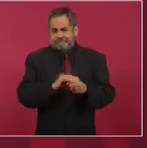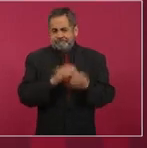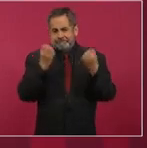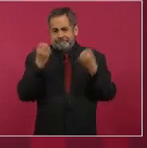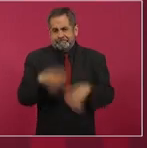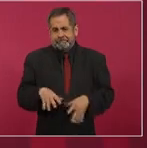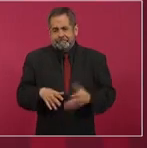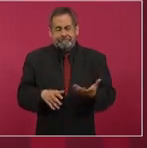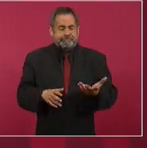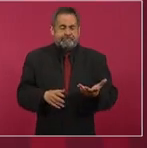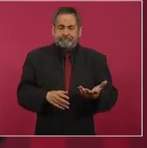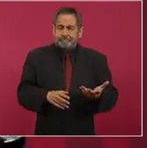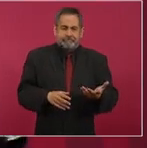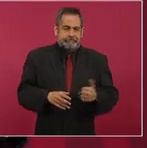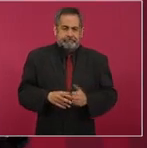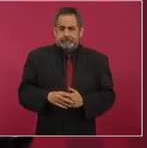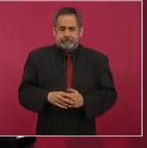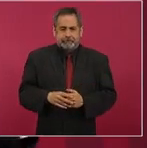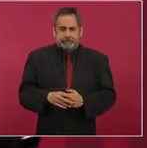Entonces,